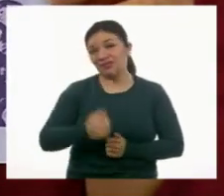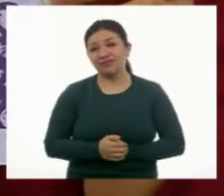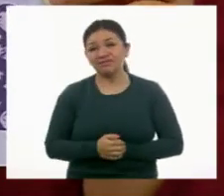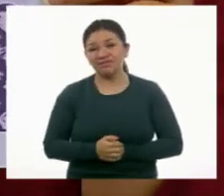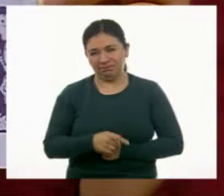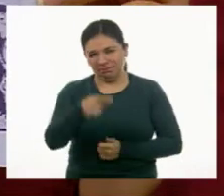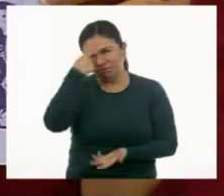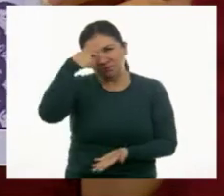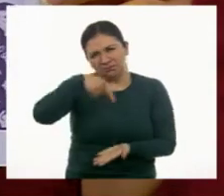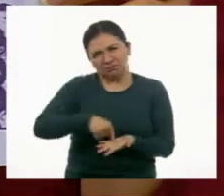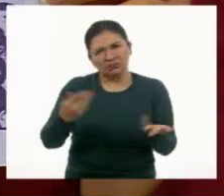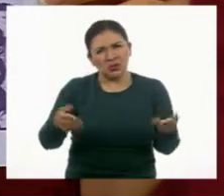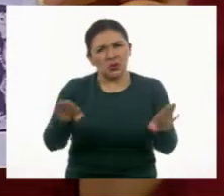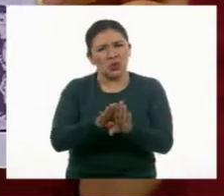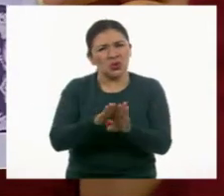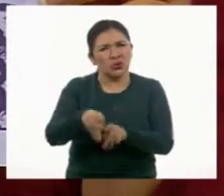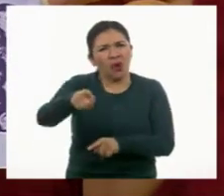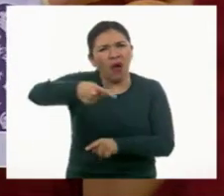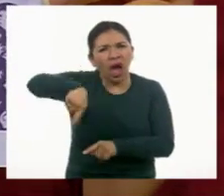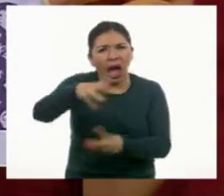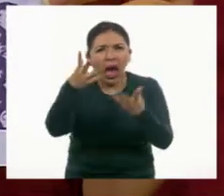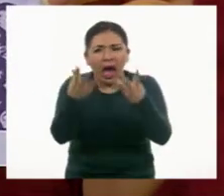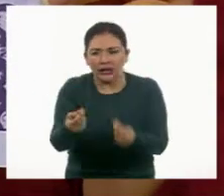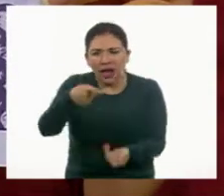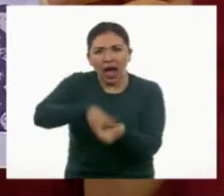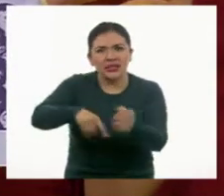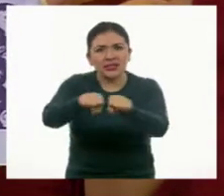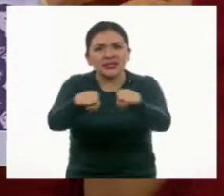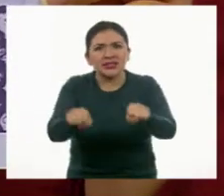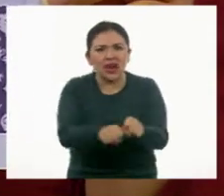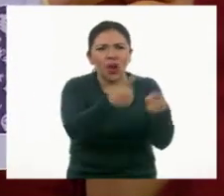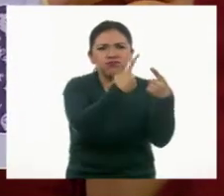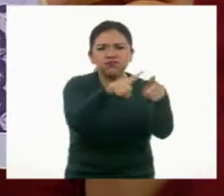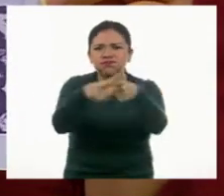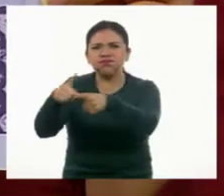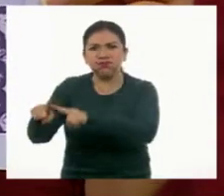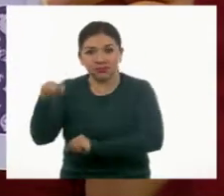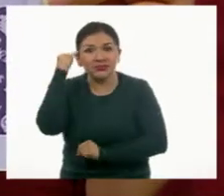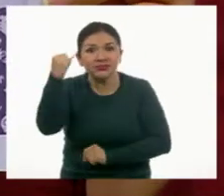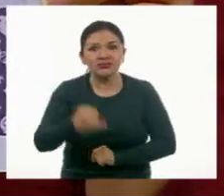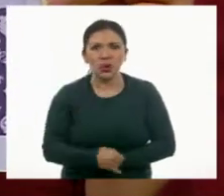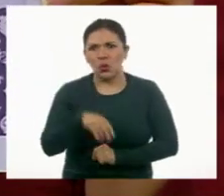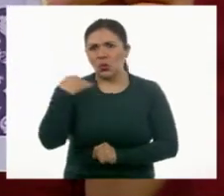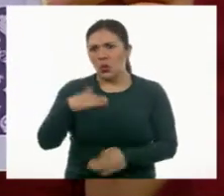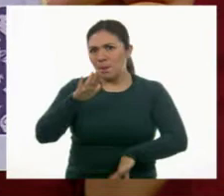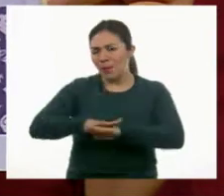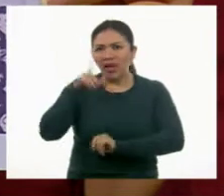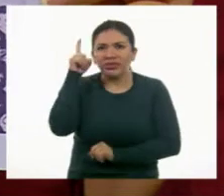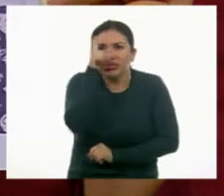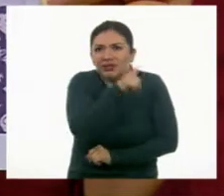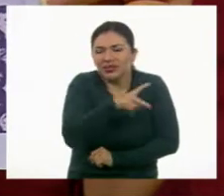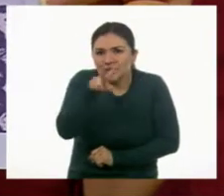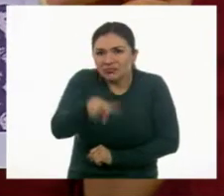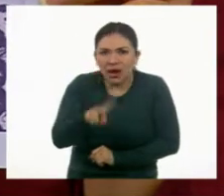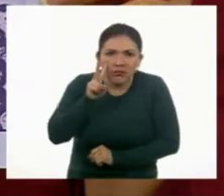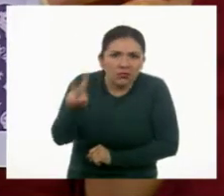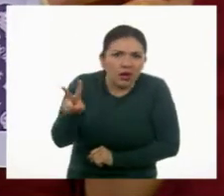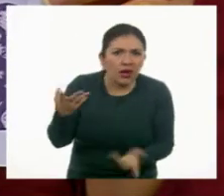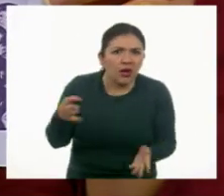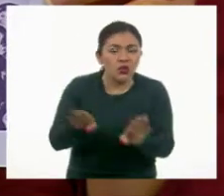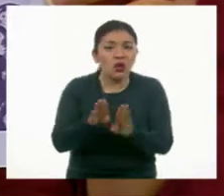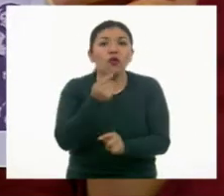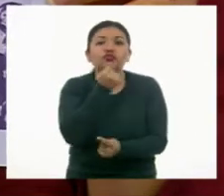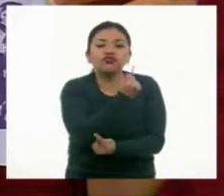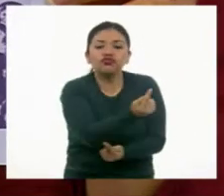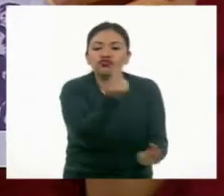¿Tú te imaginas cómo será esa diversidad que hay en el aula? Me imagino que ha de ser muy complicado porque, por ejemplo, cada